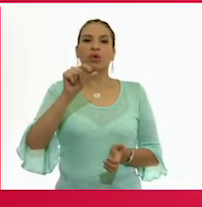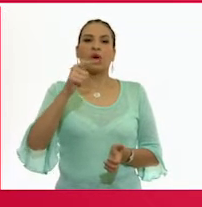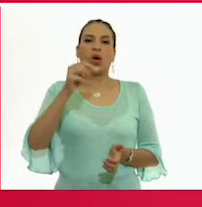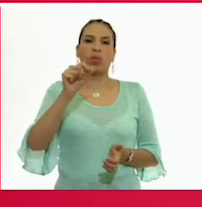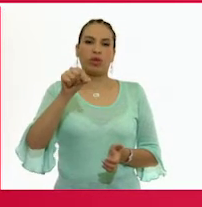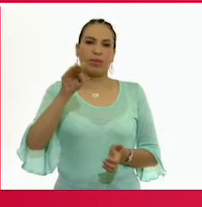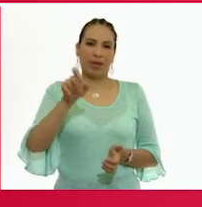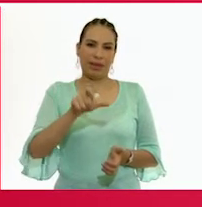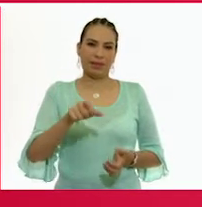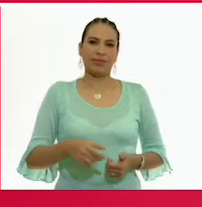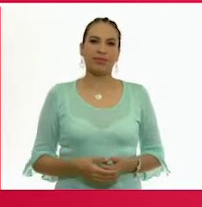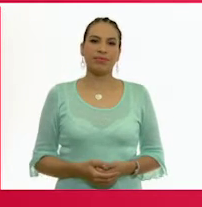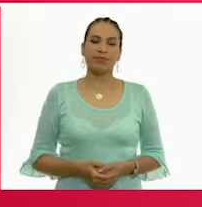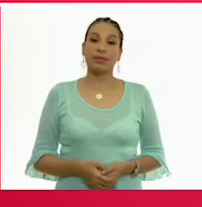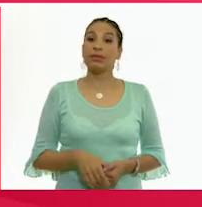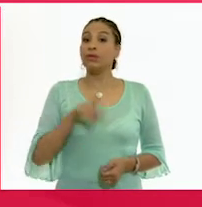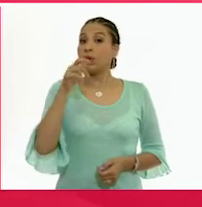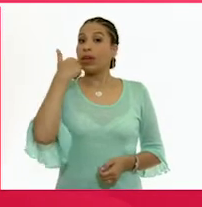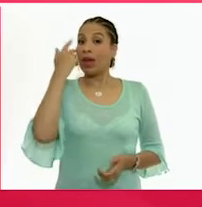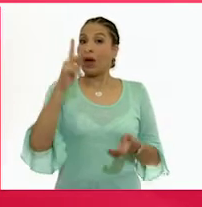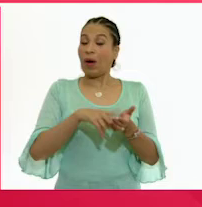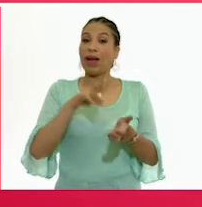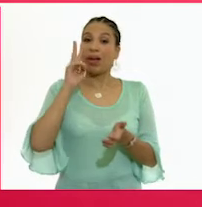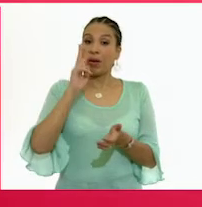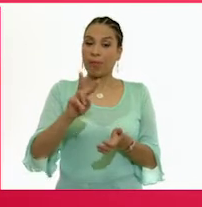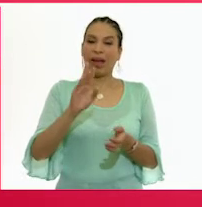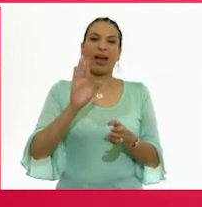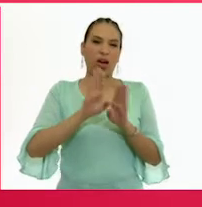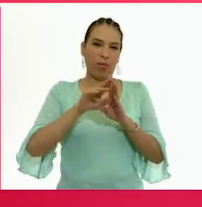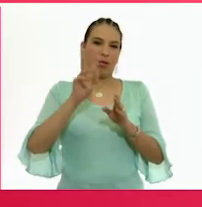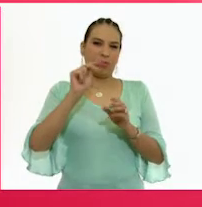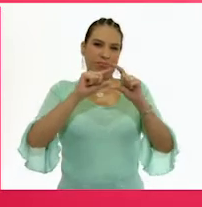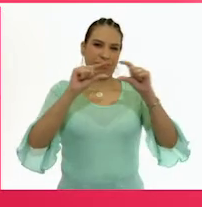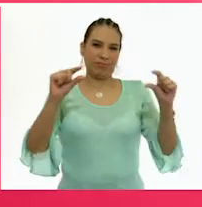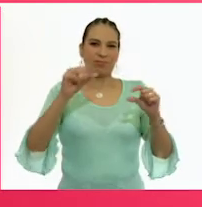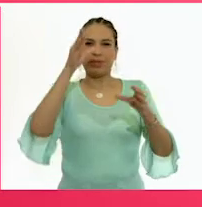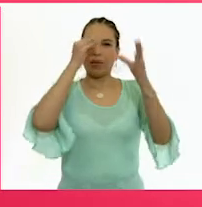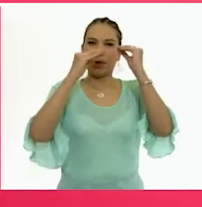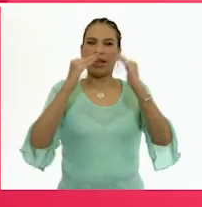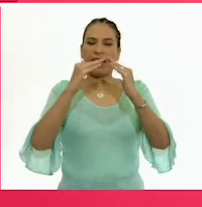conalitec.cep.gov.mx. Si quieres volver a ver los programas de Aprende en Casa, los puedes